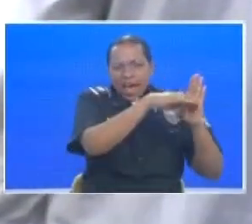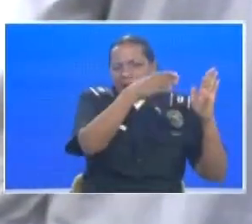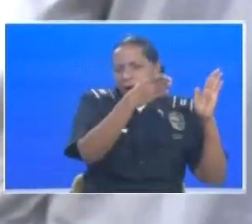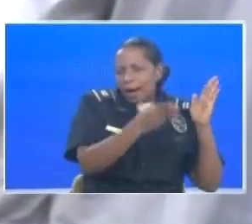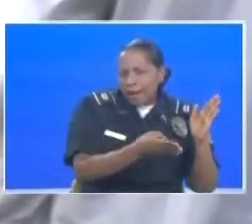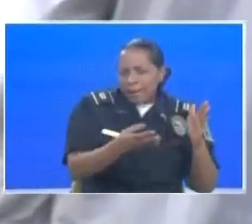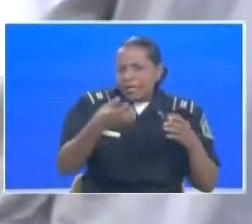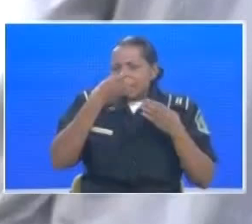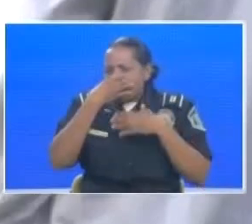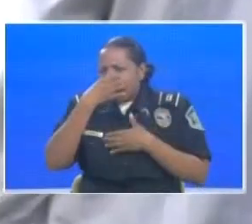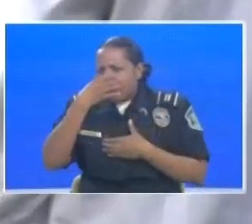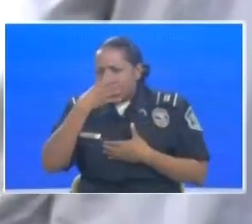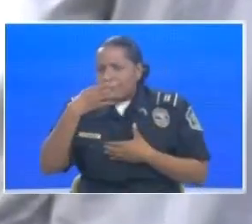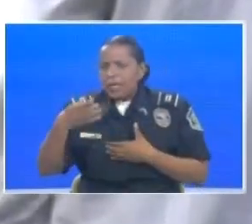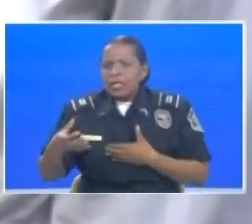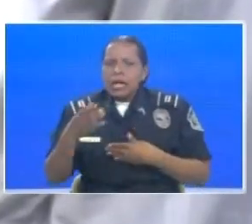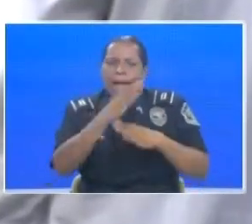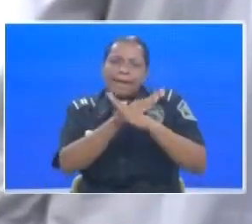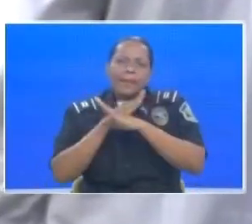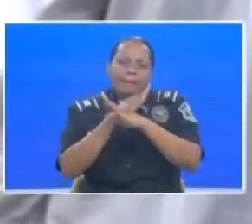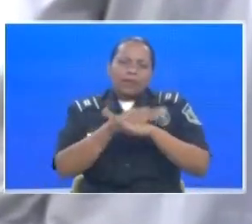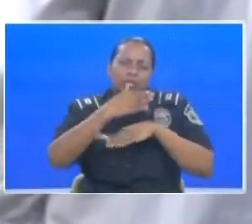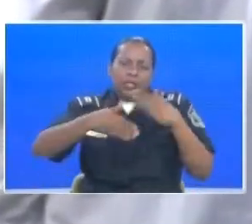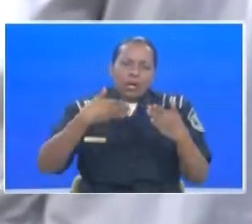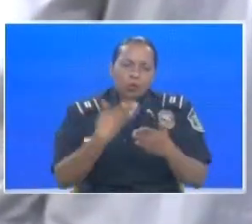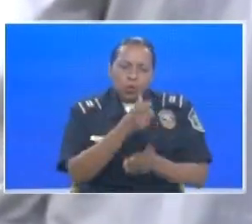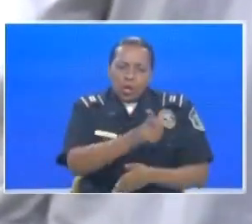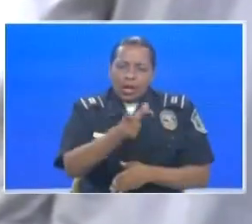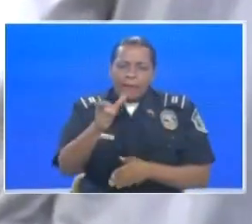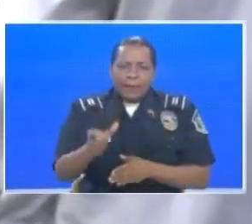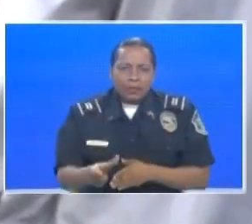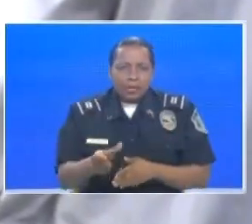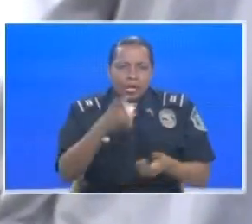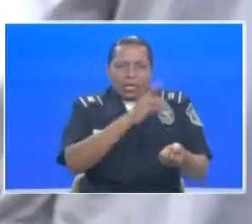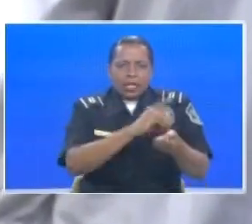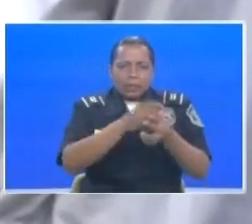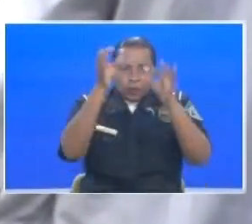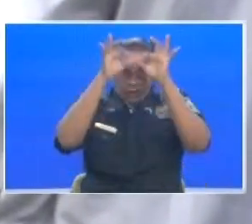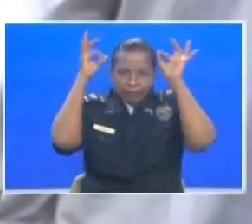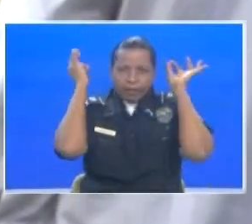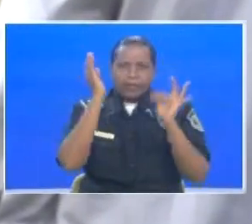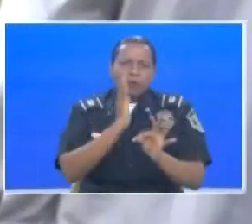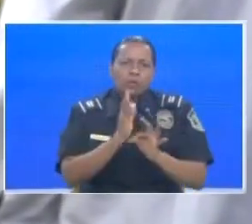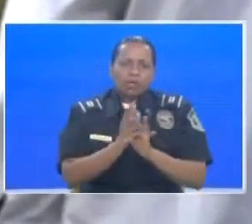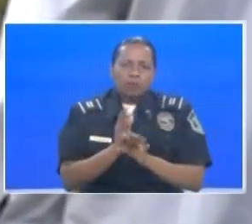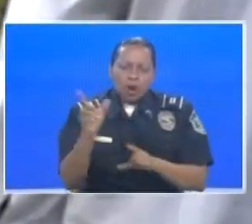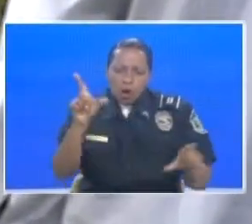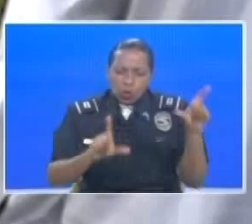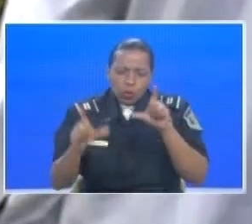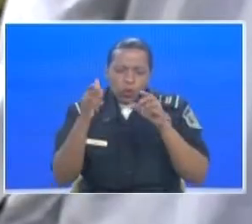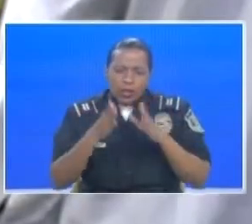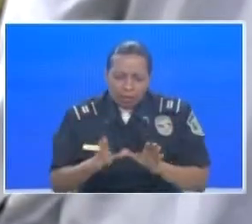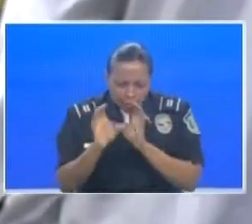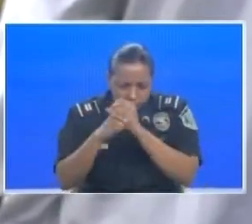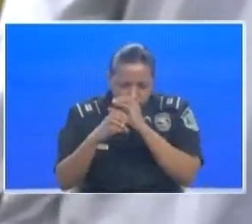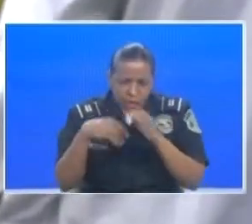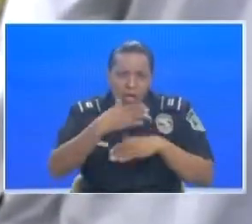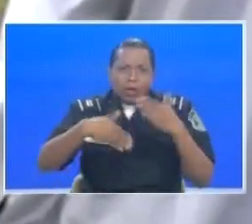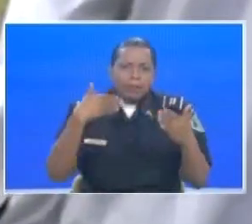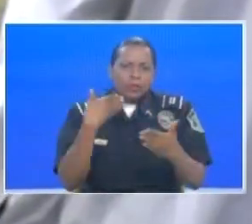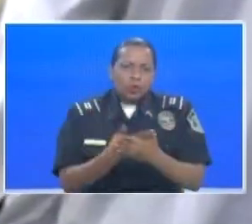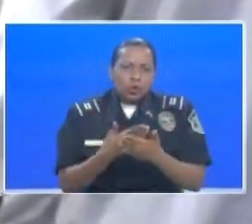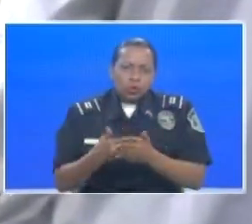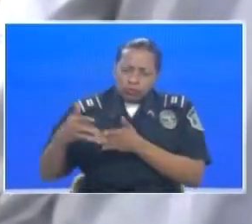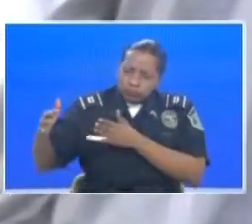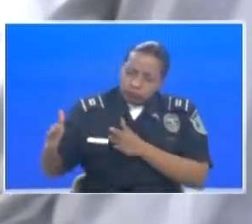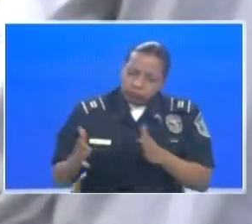el tema de mascarilla, el tema de proteger a nuestro equipo de salud. O sea, todos estamos